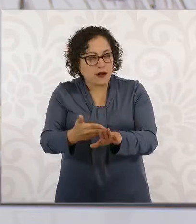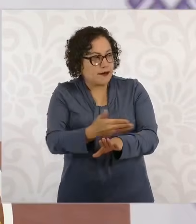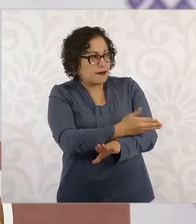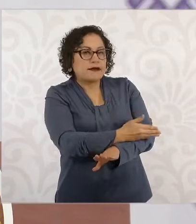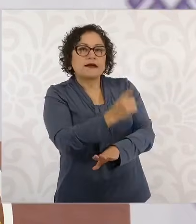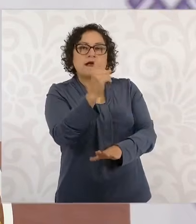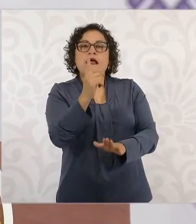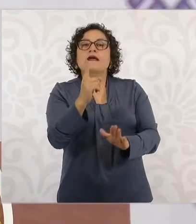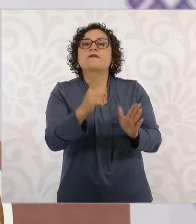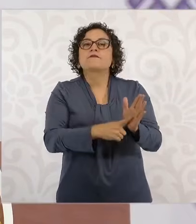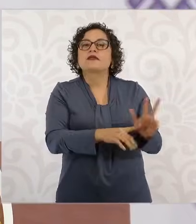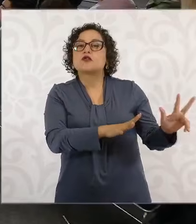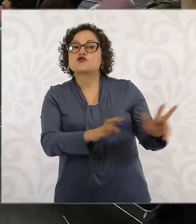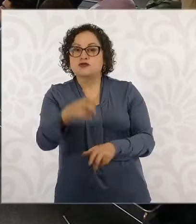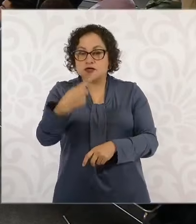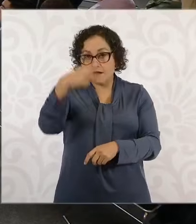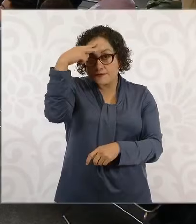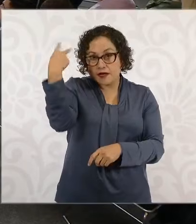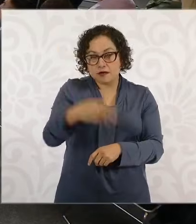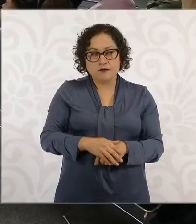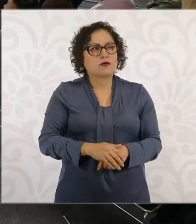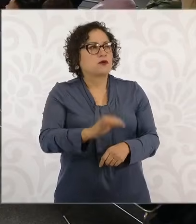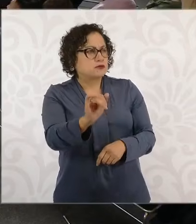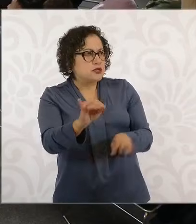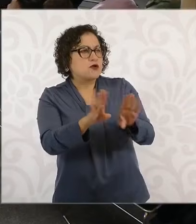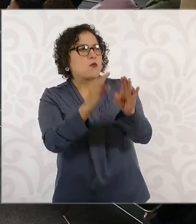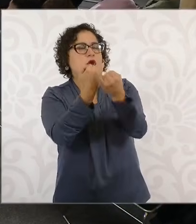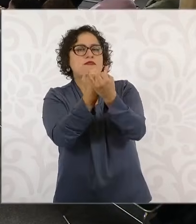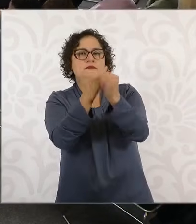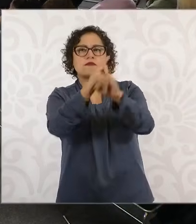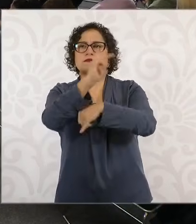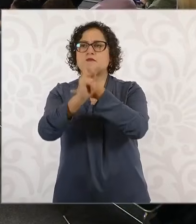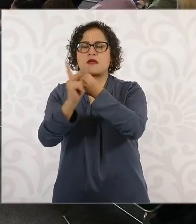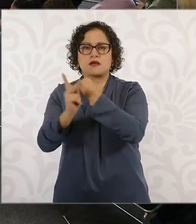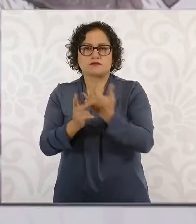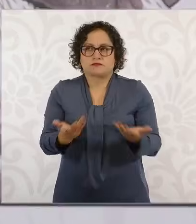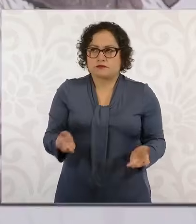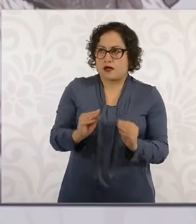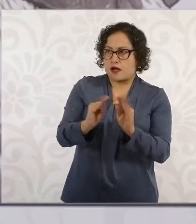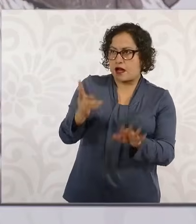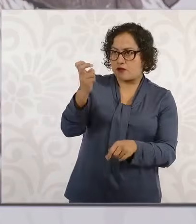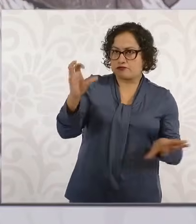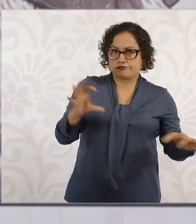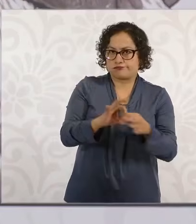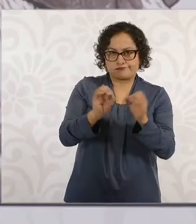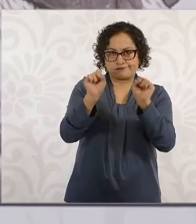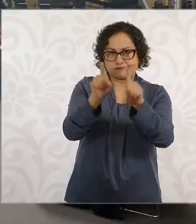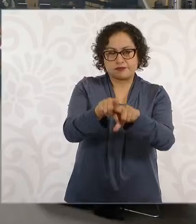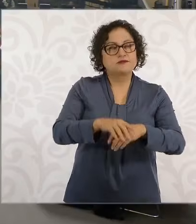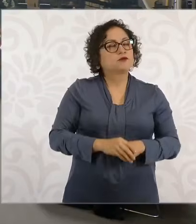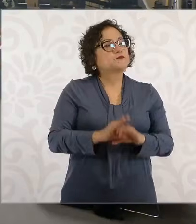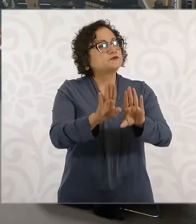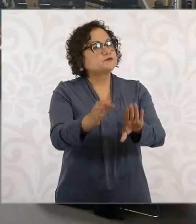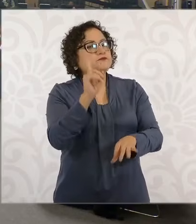Sí, es la soberanía y la autodeterminación de los pueblos. Sí, por supuesto, en ese sentido. Presidenta, con todo esto